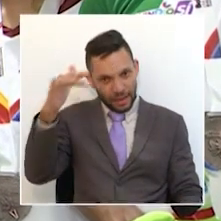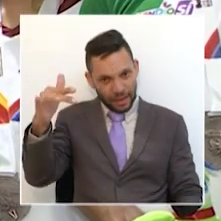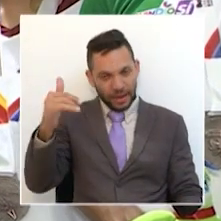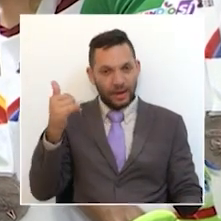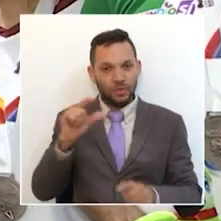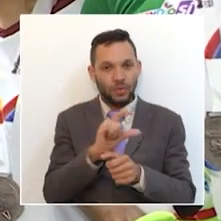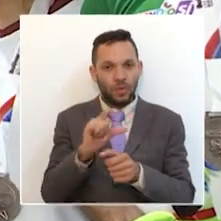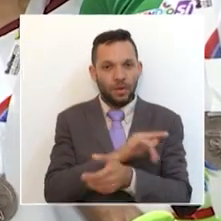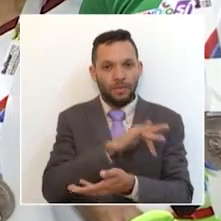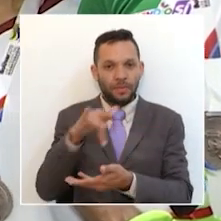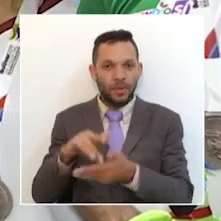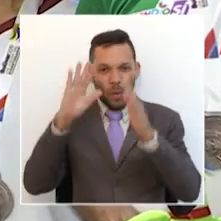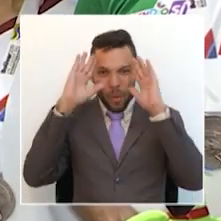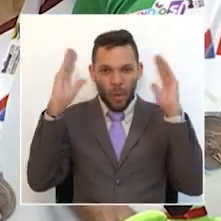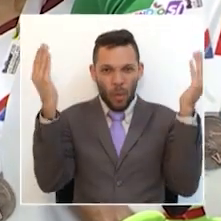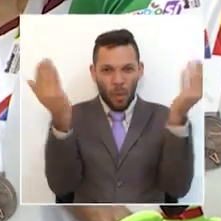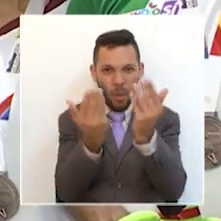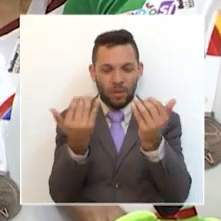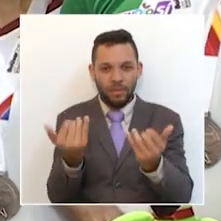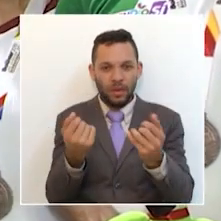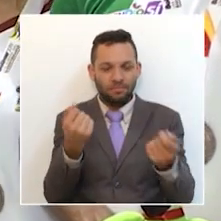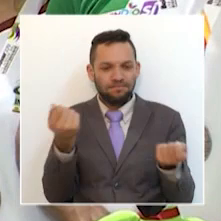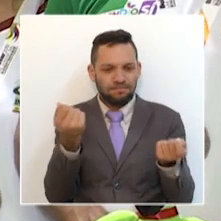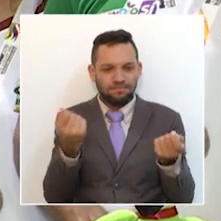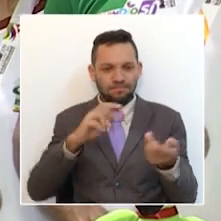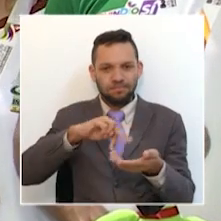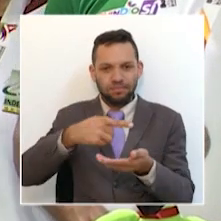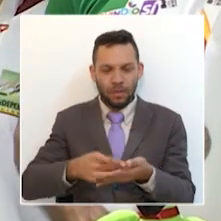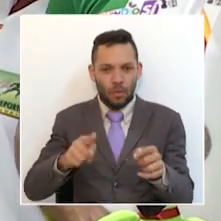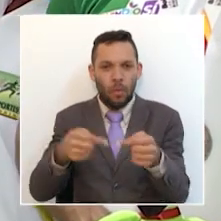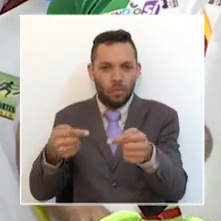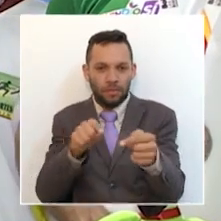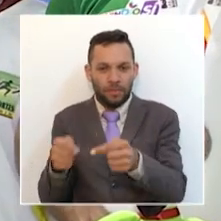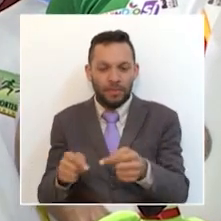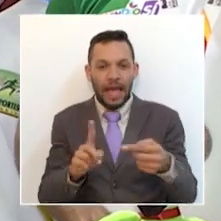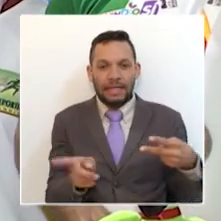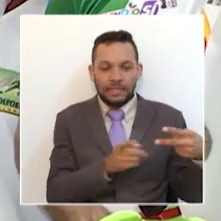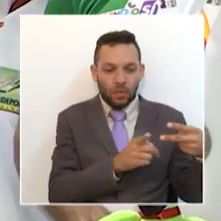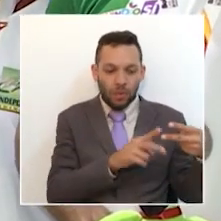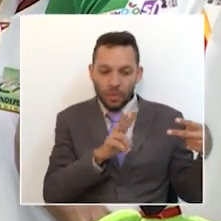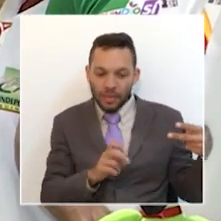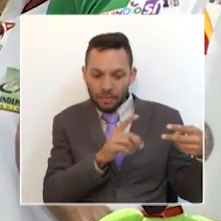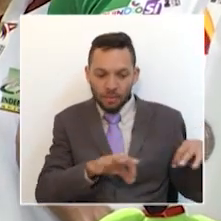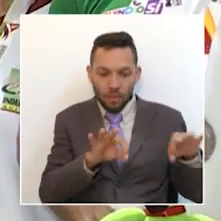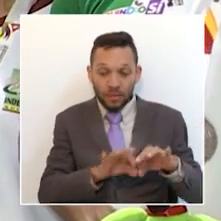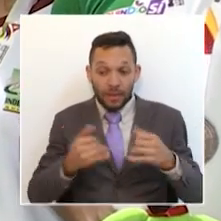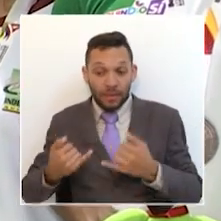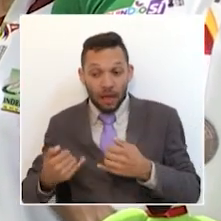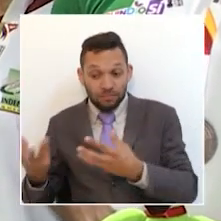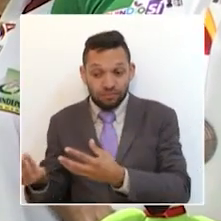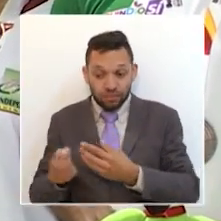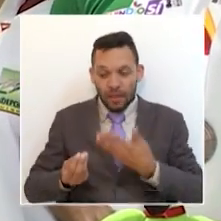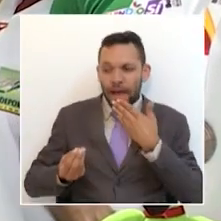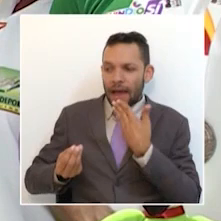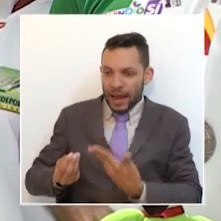Nos encontramos en el Coliseo de Gimnasia y de Combates. Y nos ocupamos de lo segundo porque nos encontramos aquí de salida, nos han esperado y les